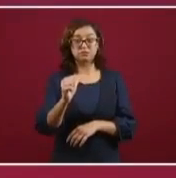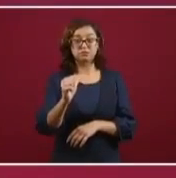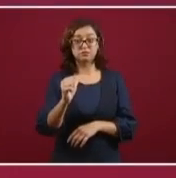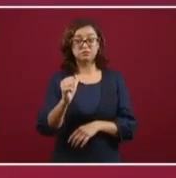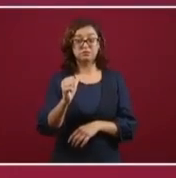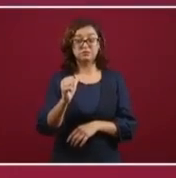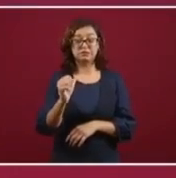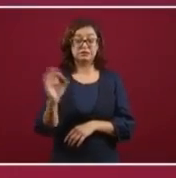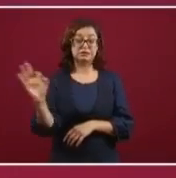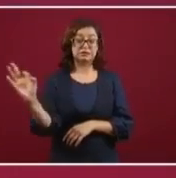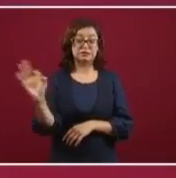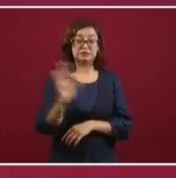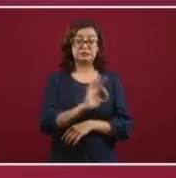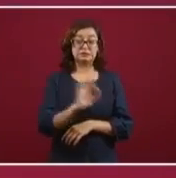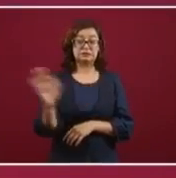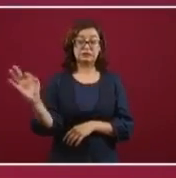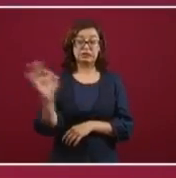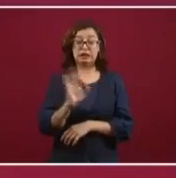y se atrevía